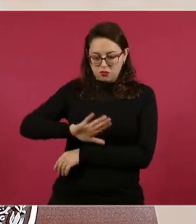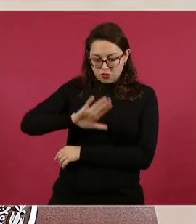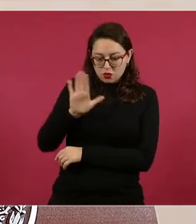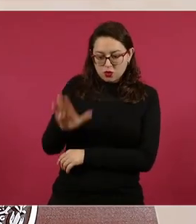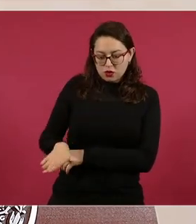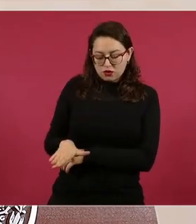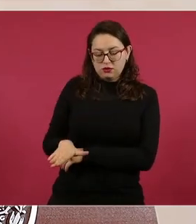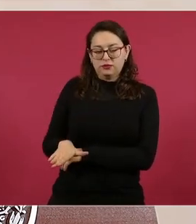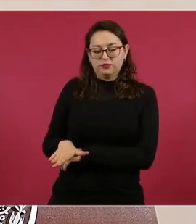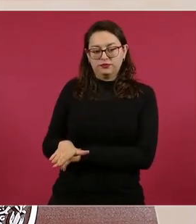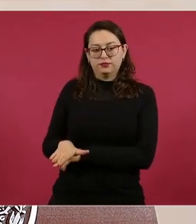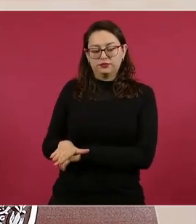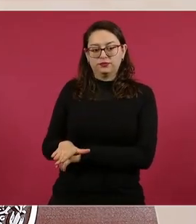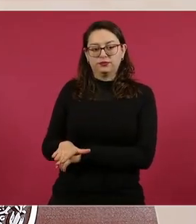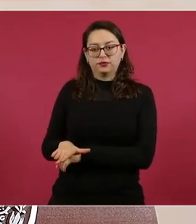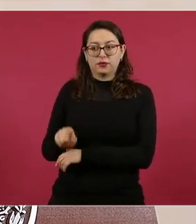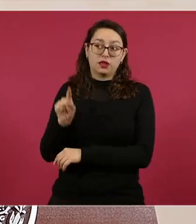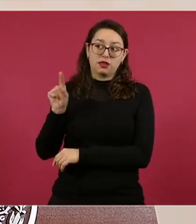1919 en Chinameca,